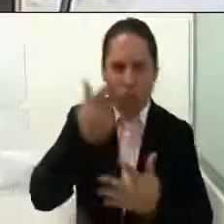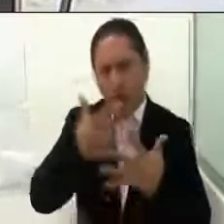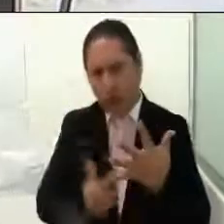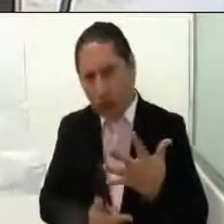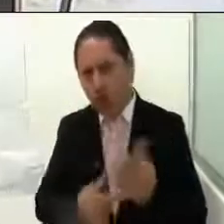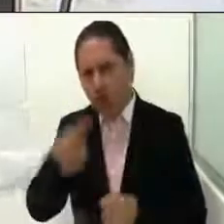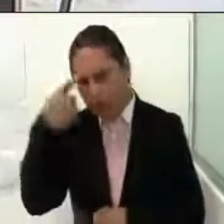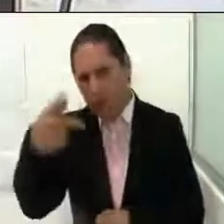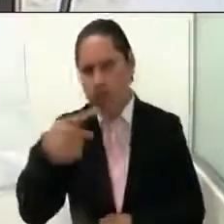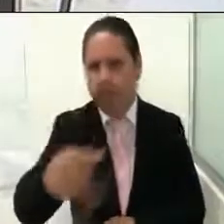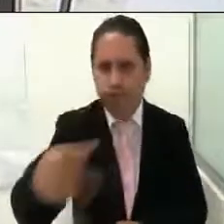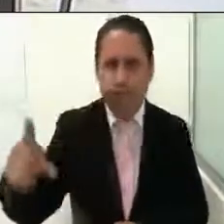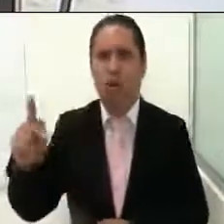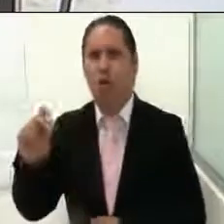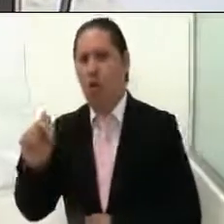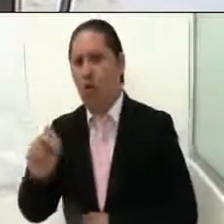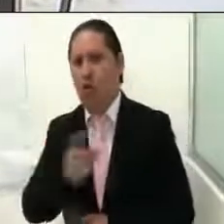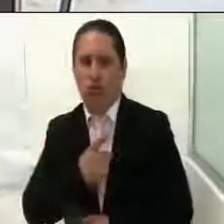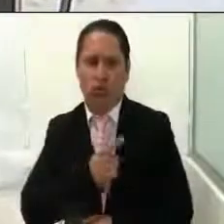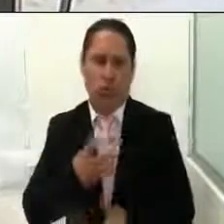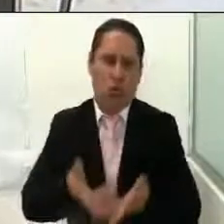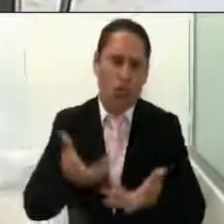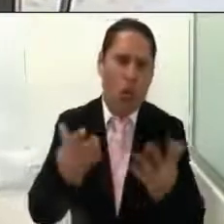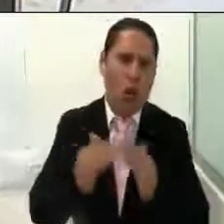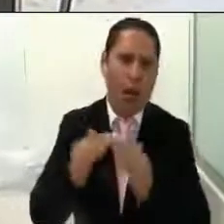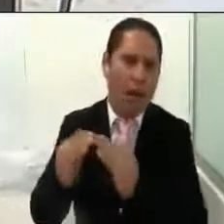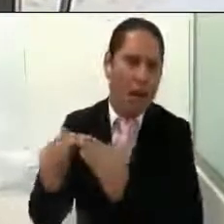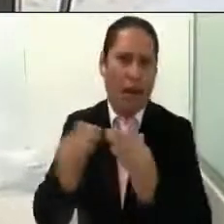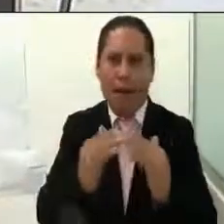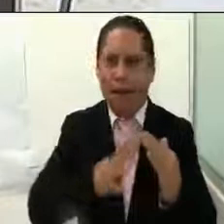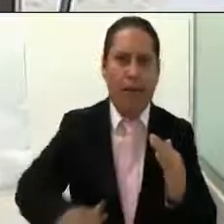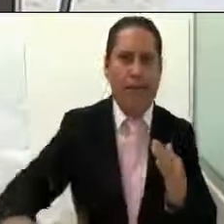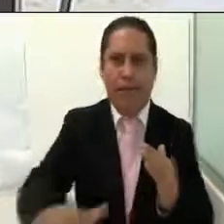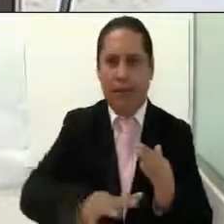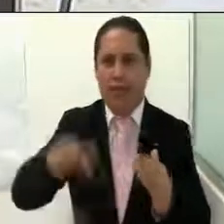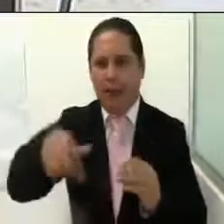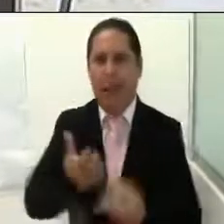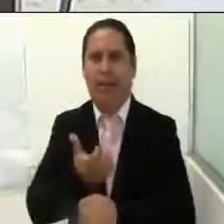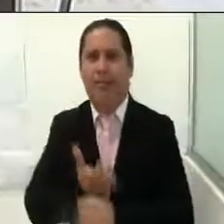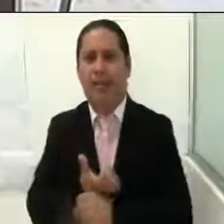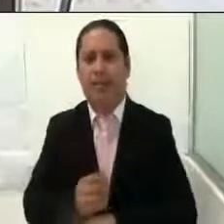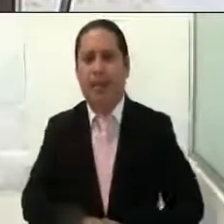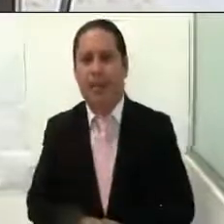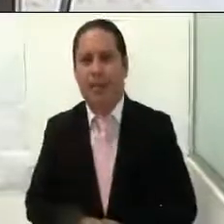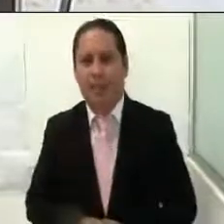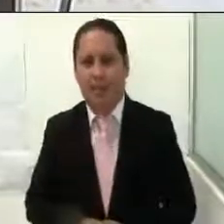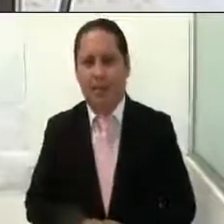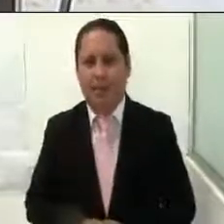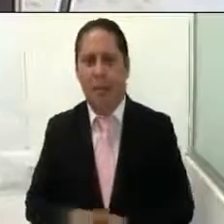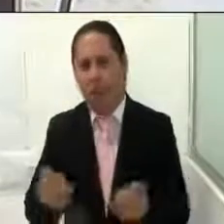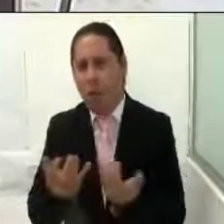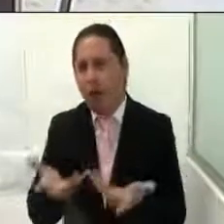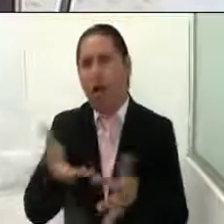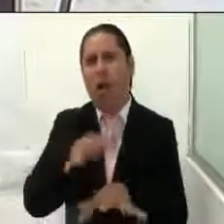particulares de bienes inmuebles ubicados en el en el territorio del estado y de la incorporación de